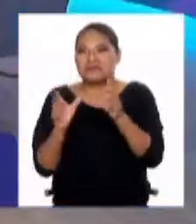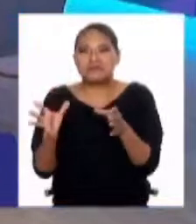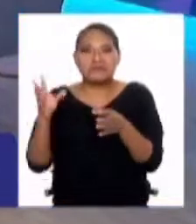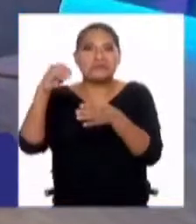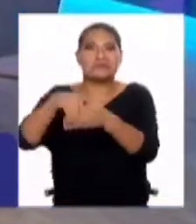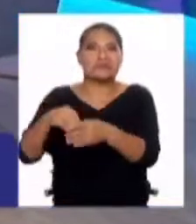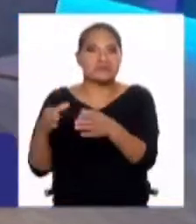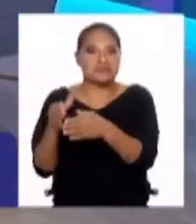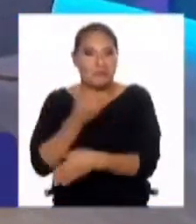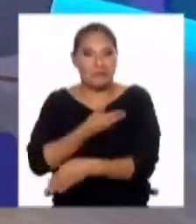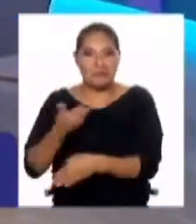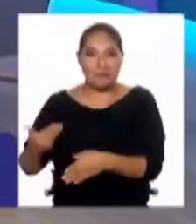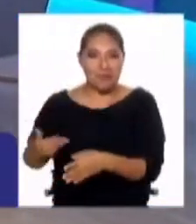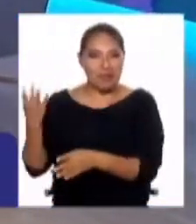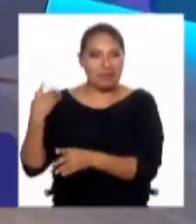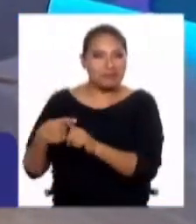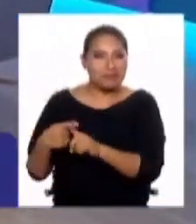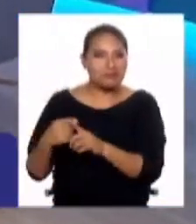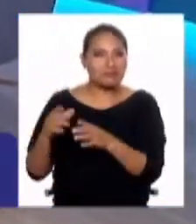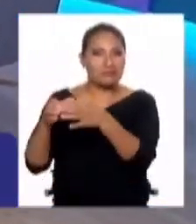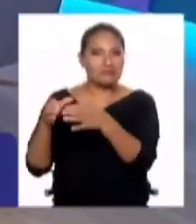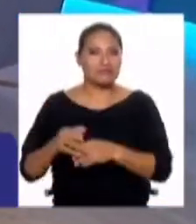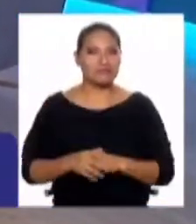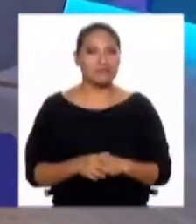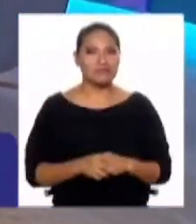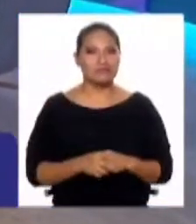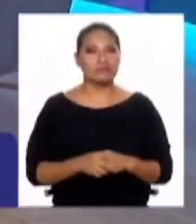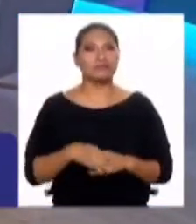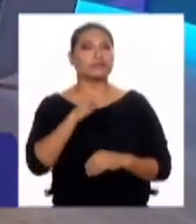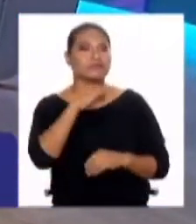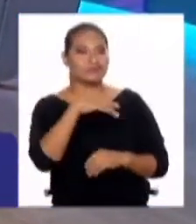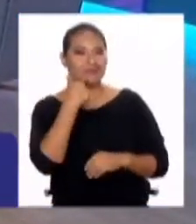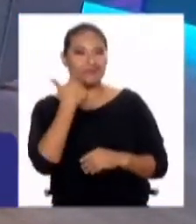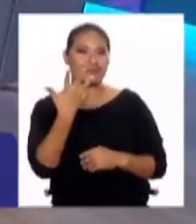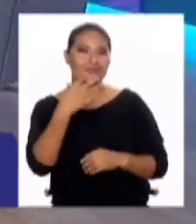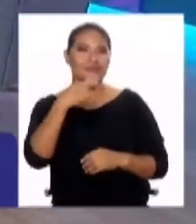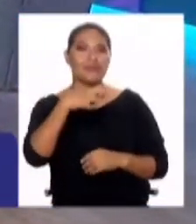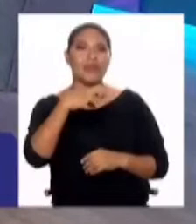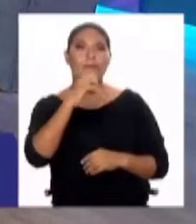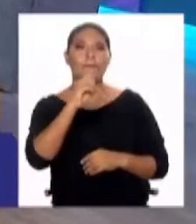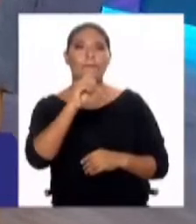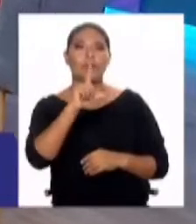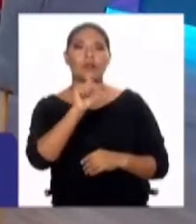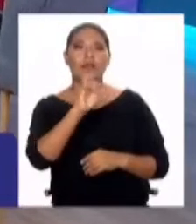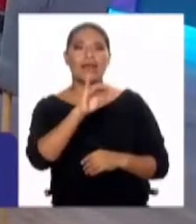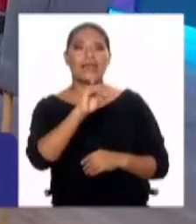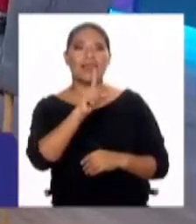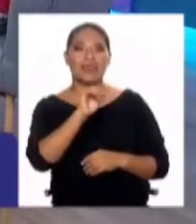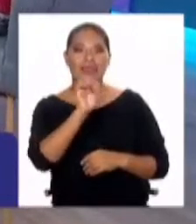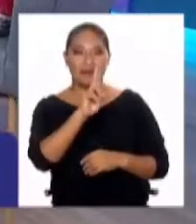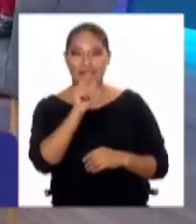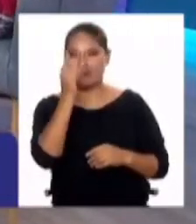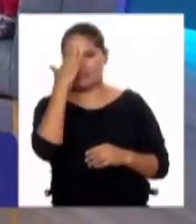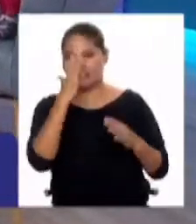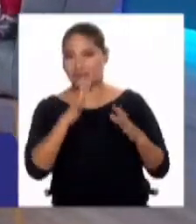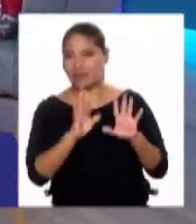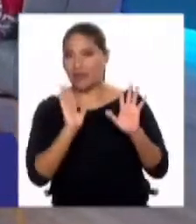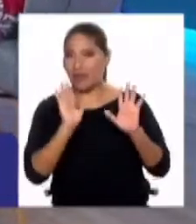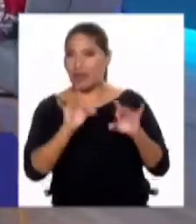expresidente va a polarizar? Maite, yo creo que la polarización no es casual. Y se ha